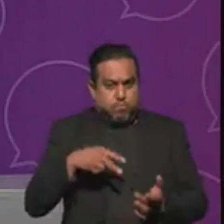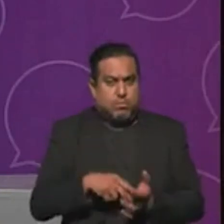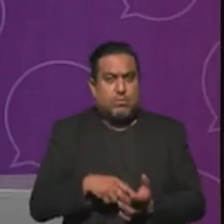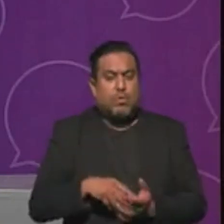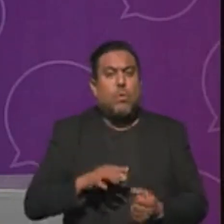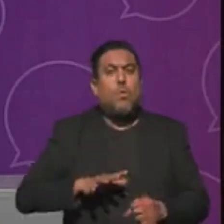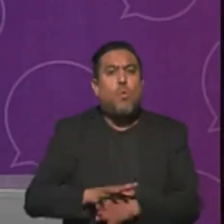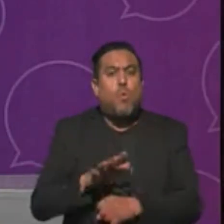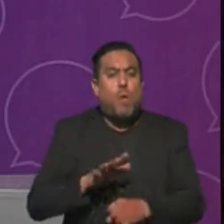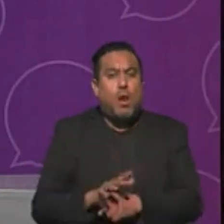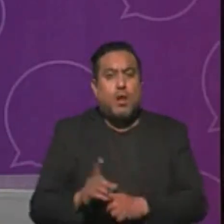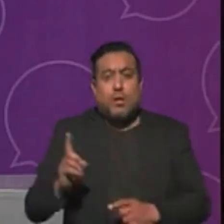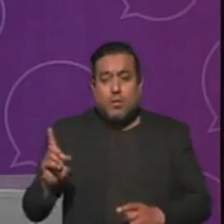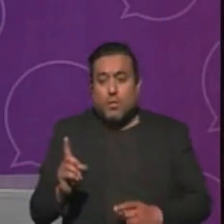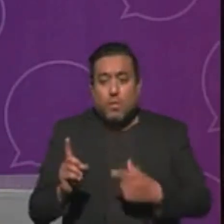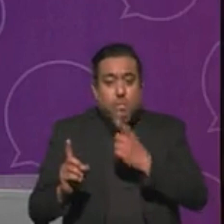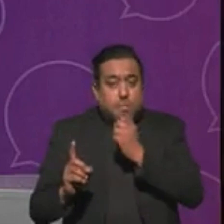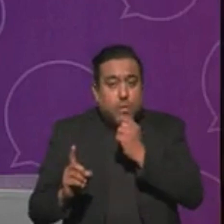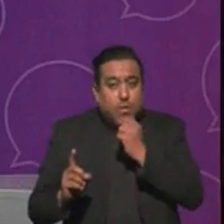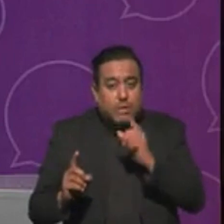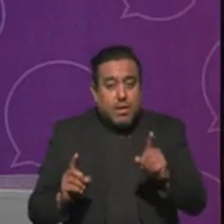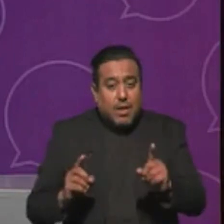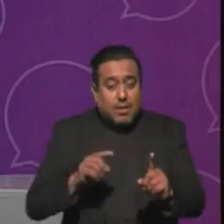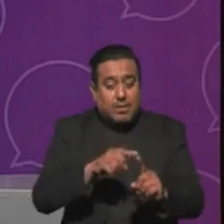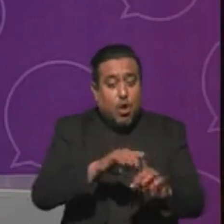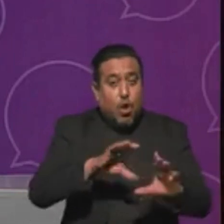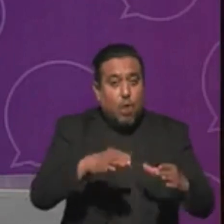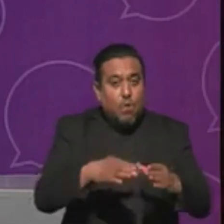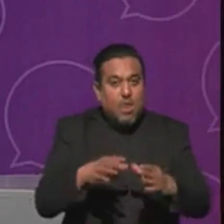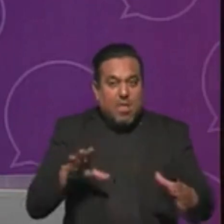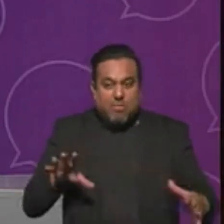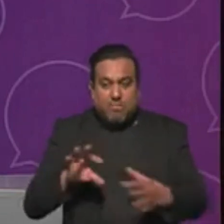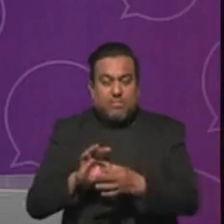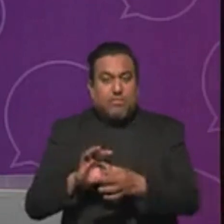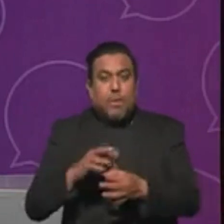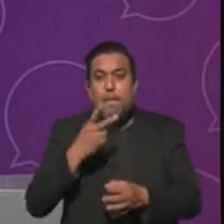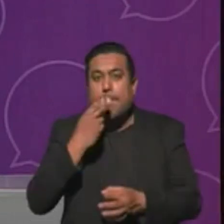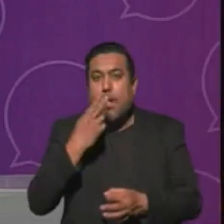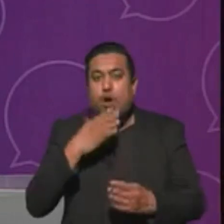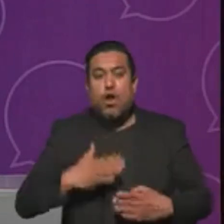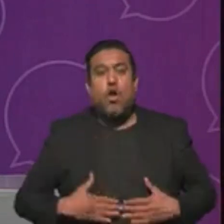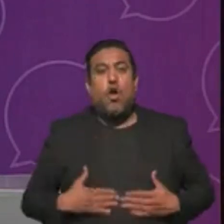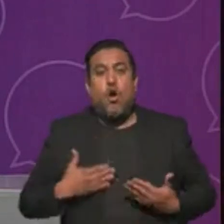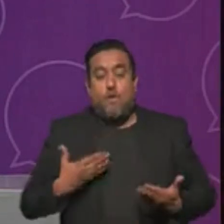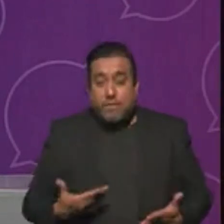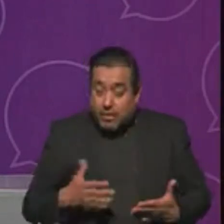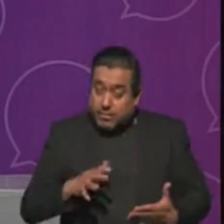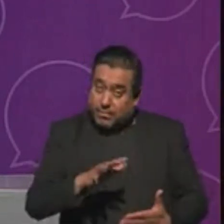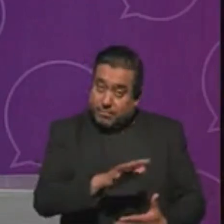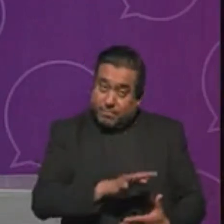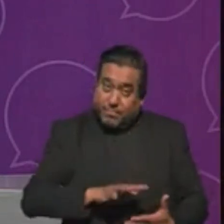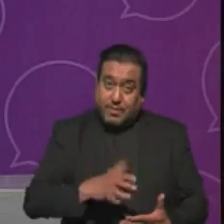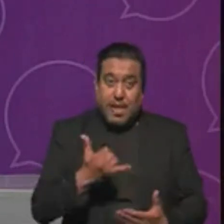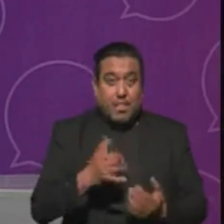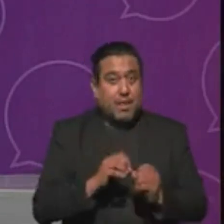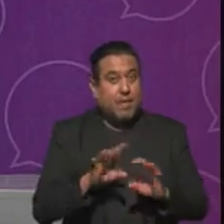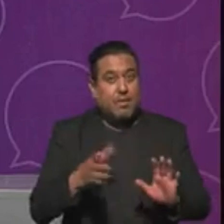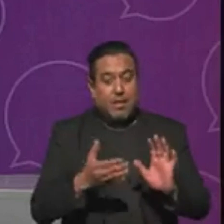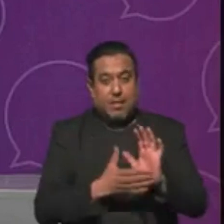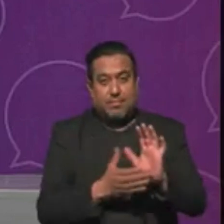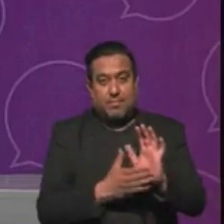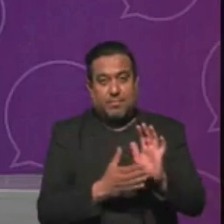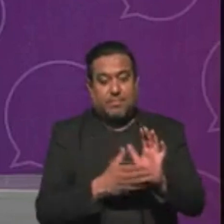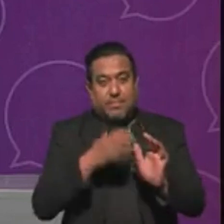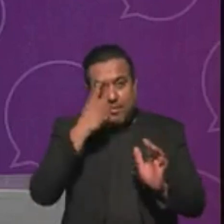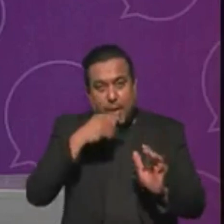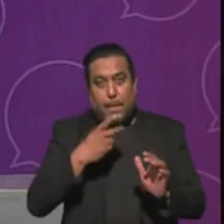relación entre la policía y las comunidades promoviendo la confianza y la transparencia mientras se asegura de que